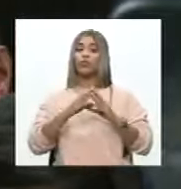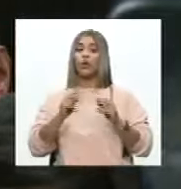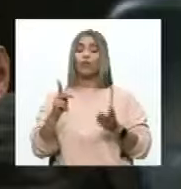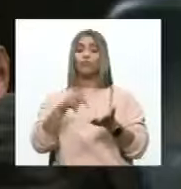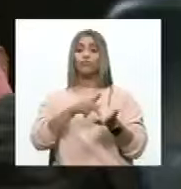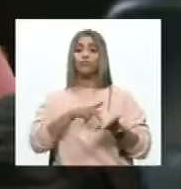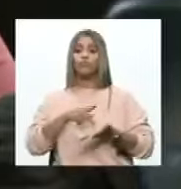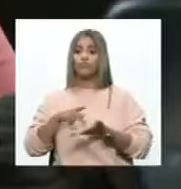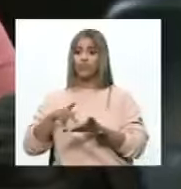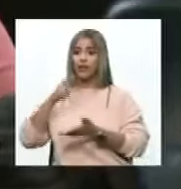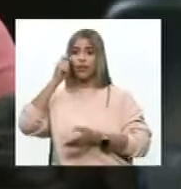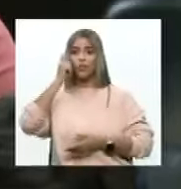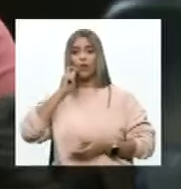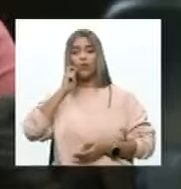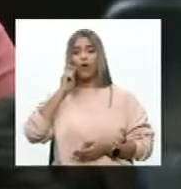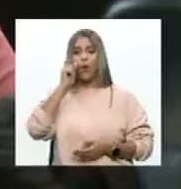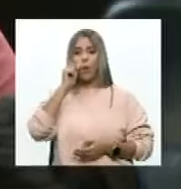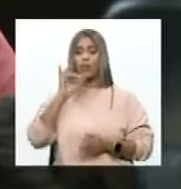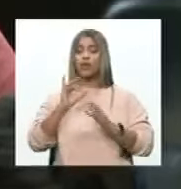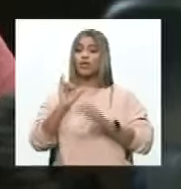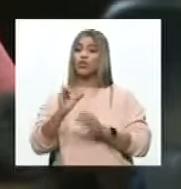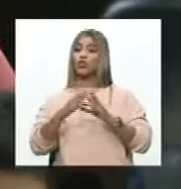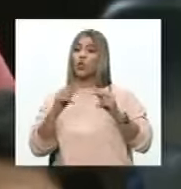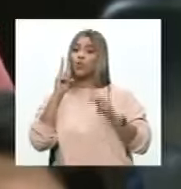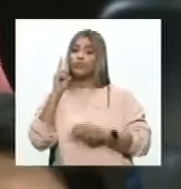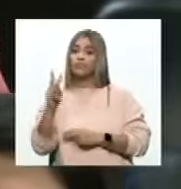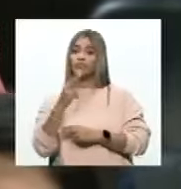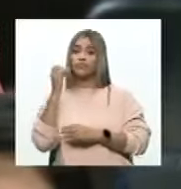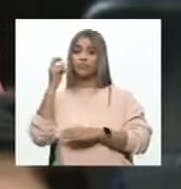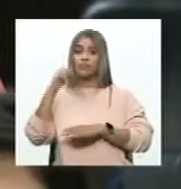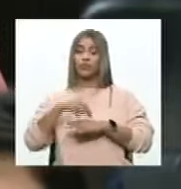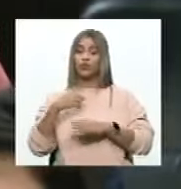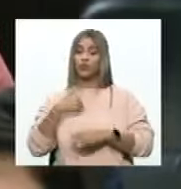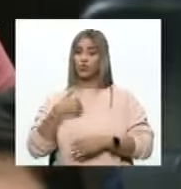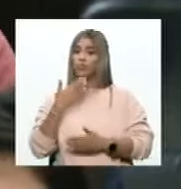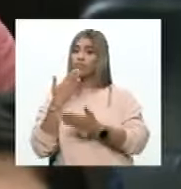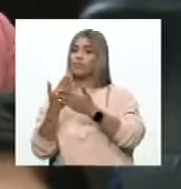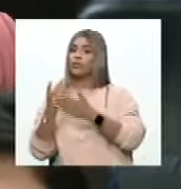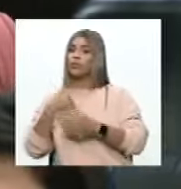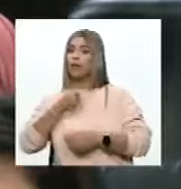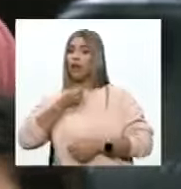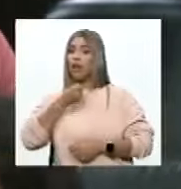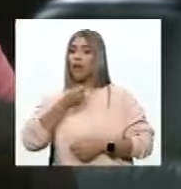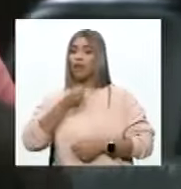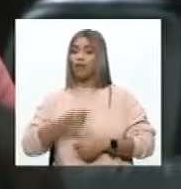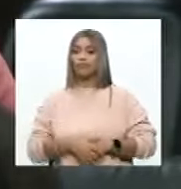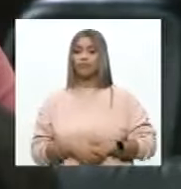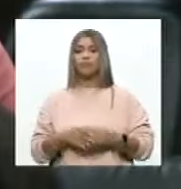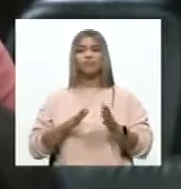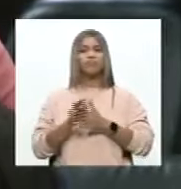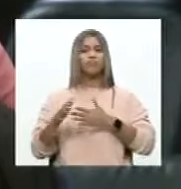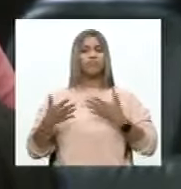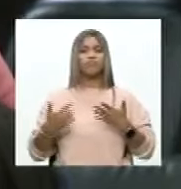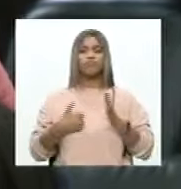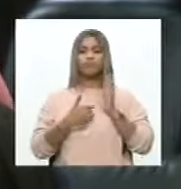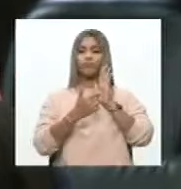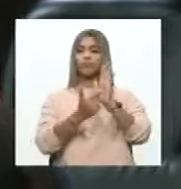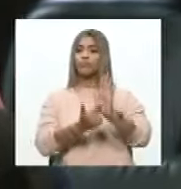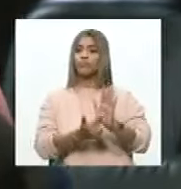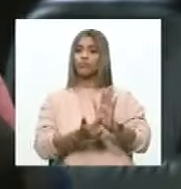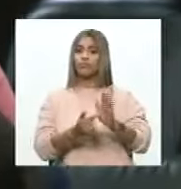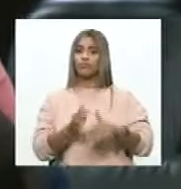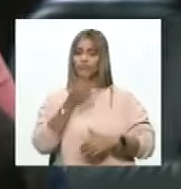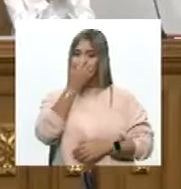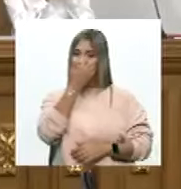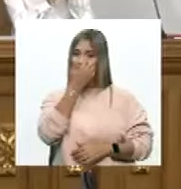a esta sesión de la Asamblea Nacional. He solicitado este derecho de palabra para, en